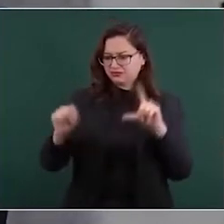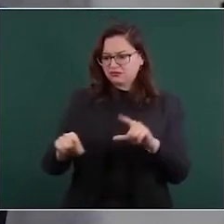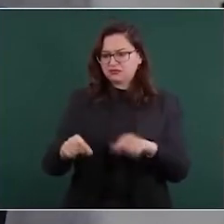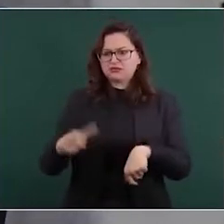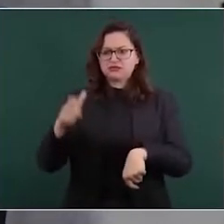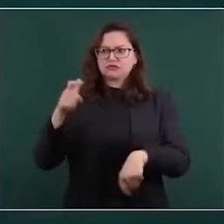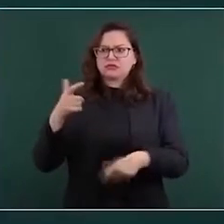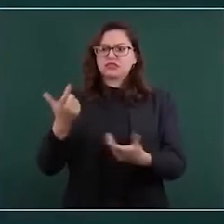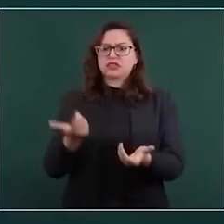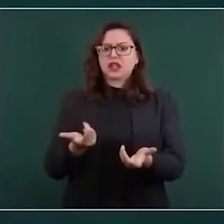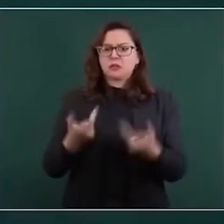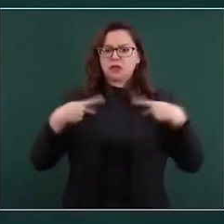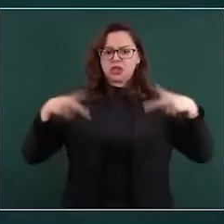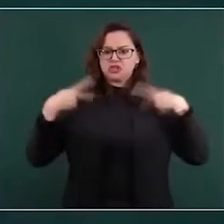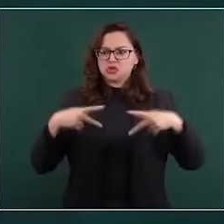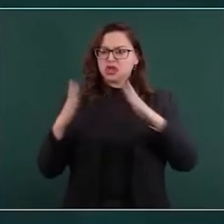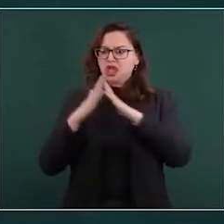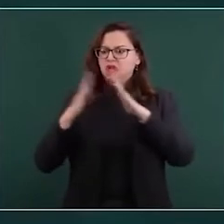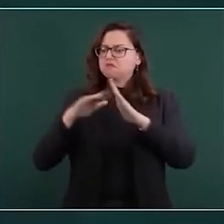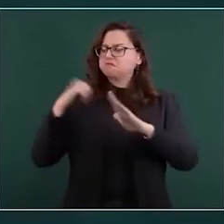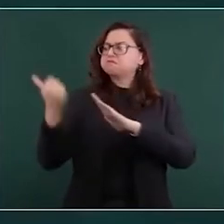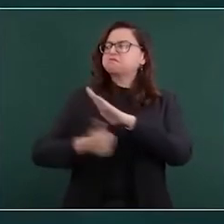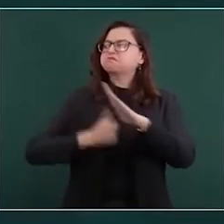toque de queda.